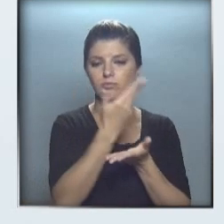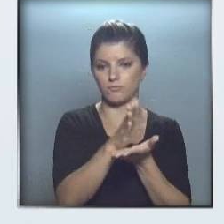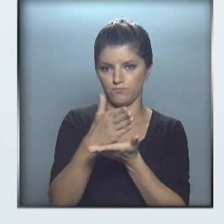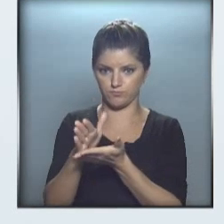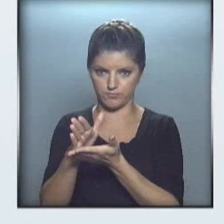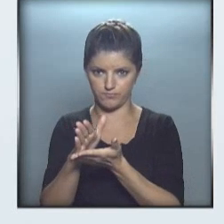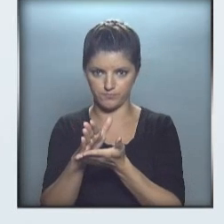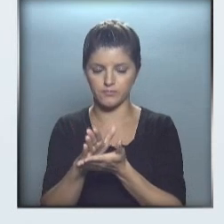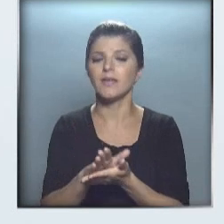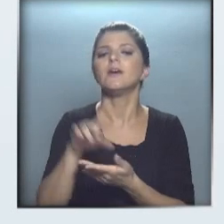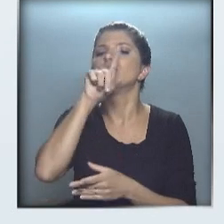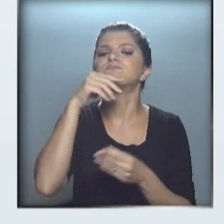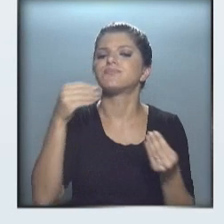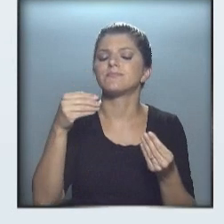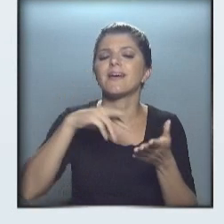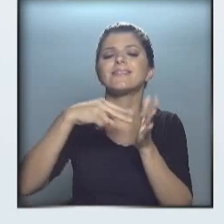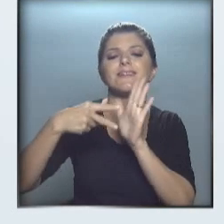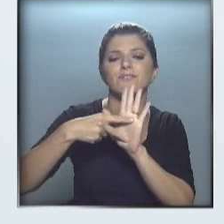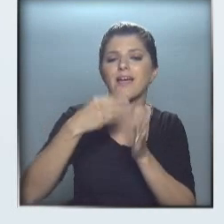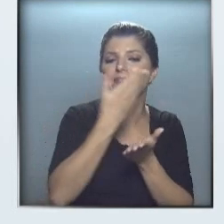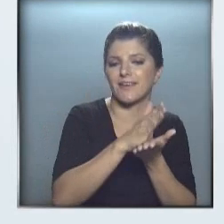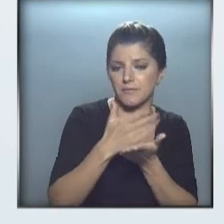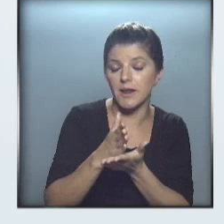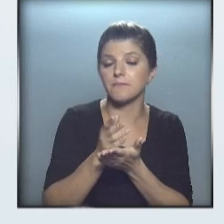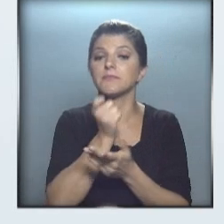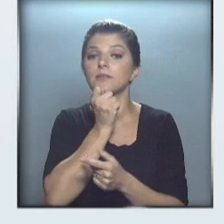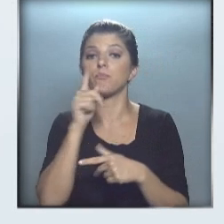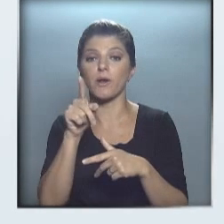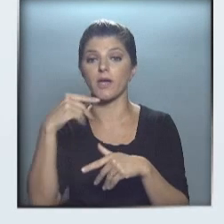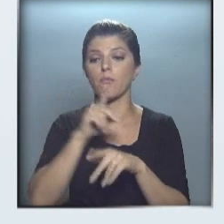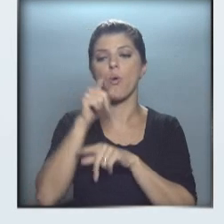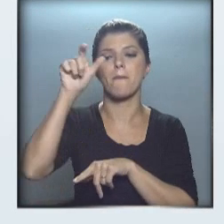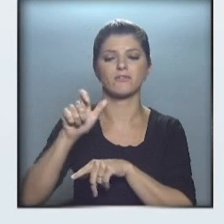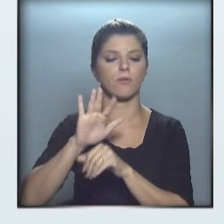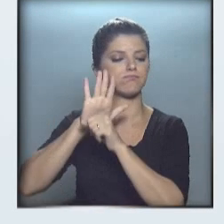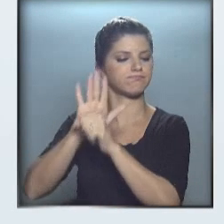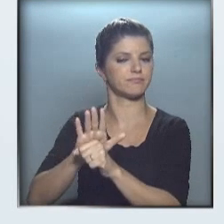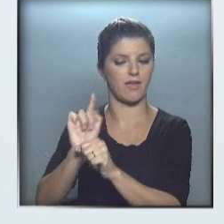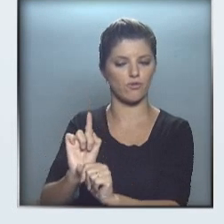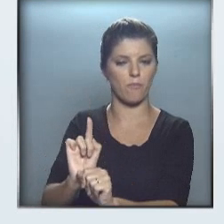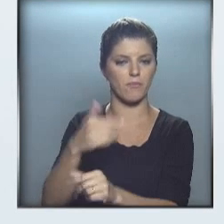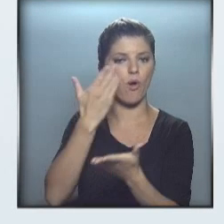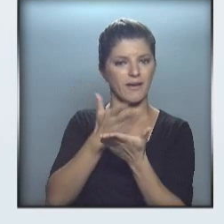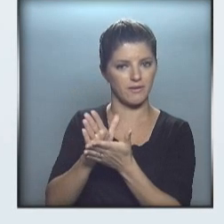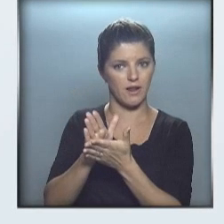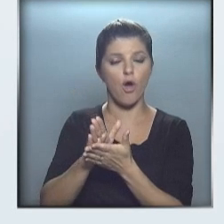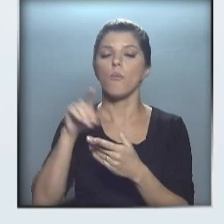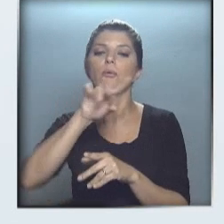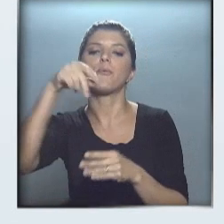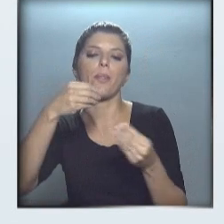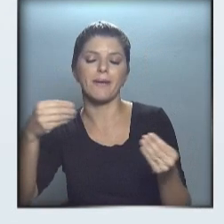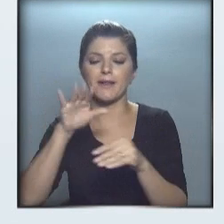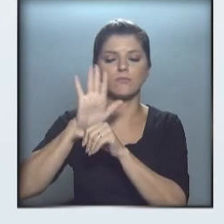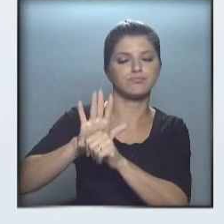discriminación. ¿Qué significa discriminar? Discriminamos cuando damos trato de inferioridad a una persona o colectividad por causa de su